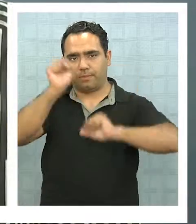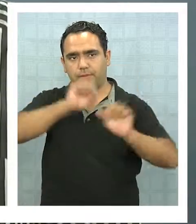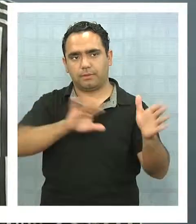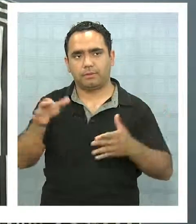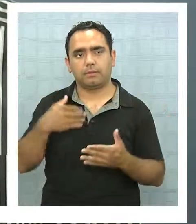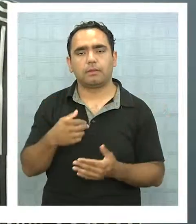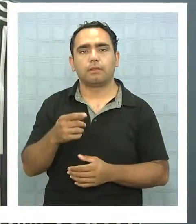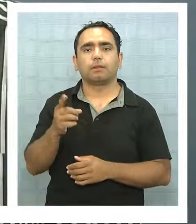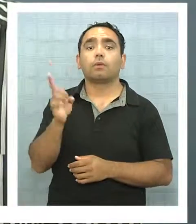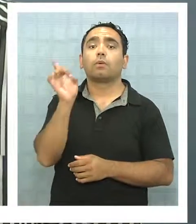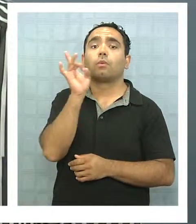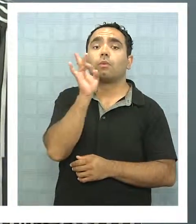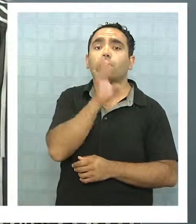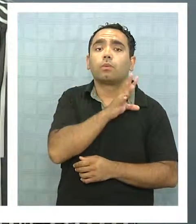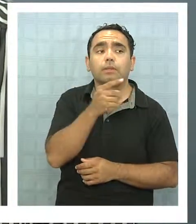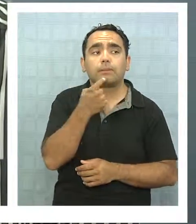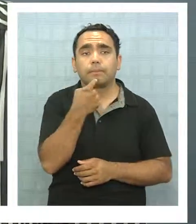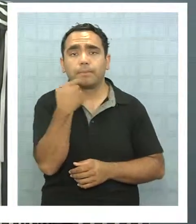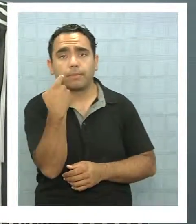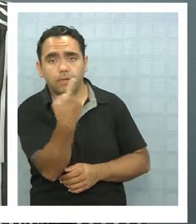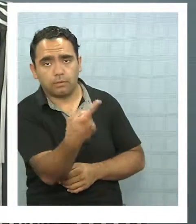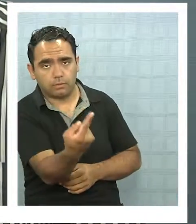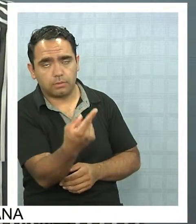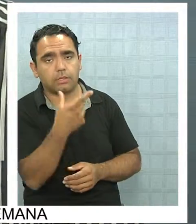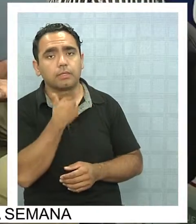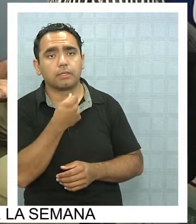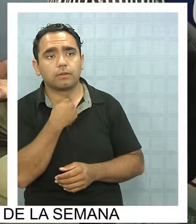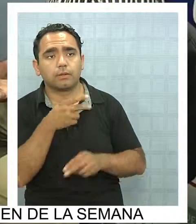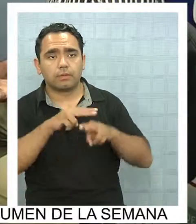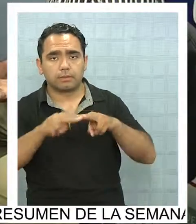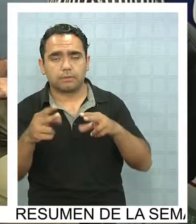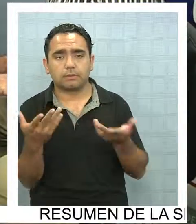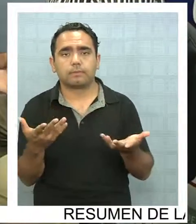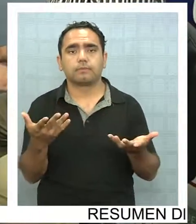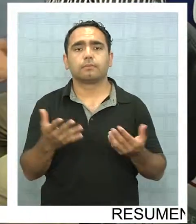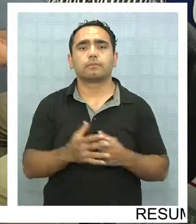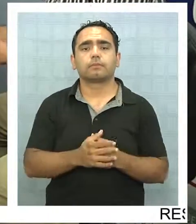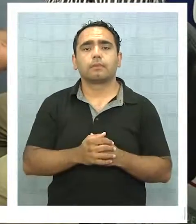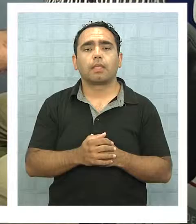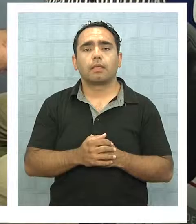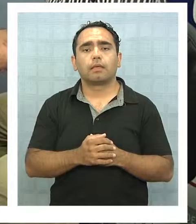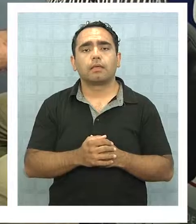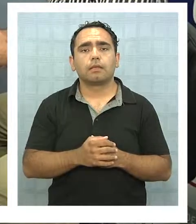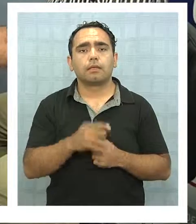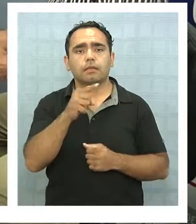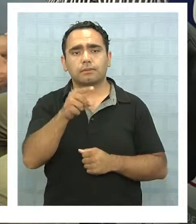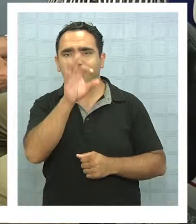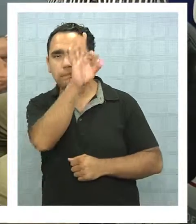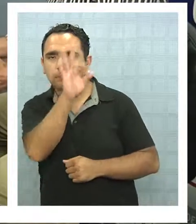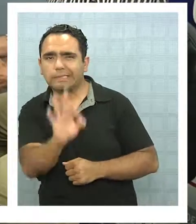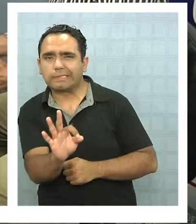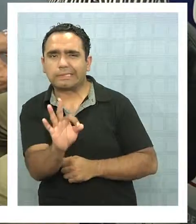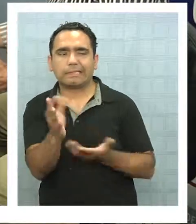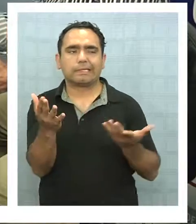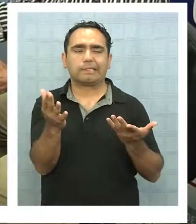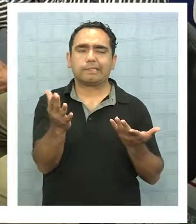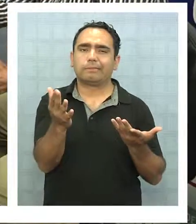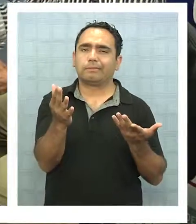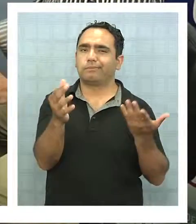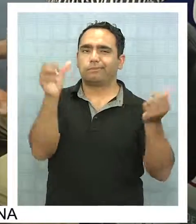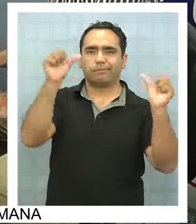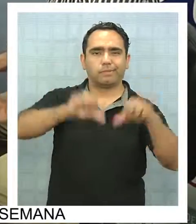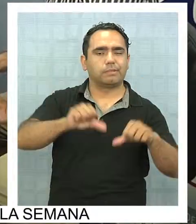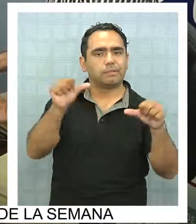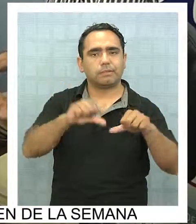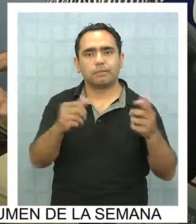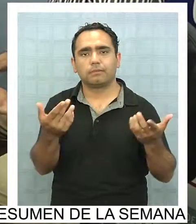quería preguntarle la última ya consulta porque se nos fue volando el tiempo. Ante estas cifras que son tan evidentes, digamos, lo hemos visto,